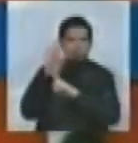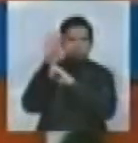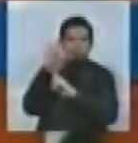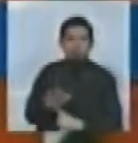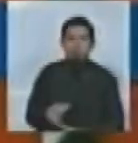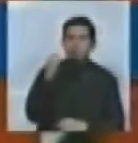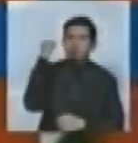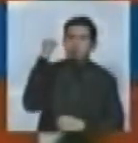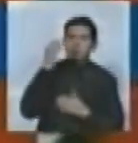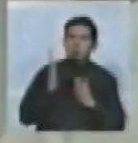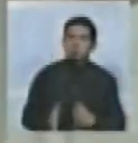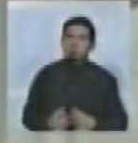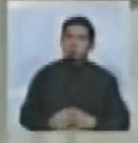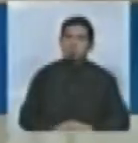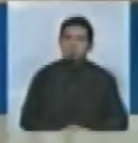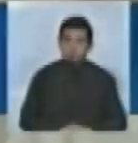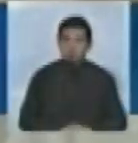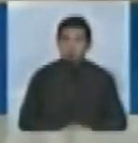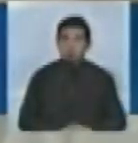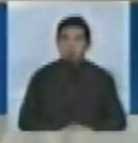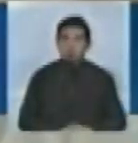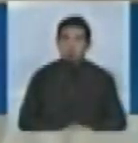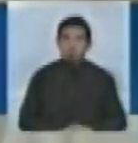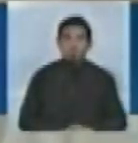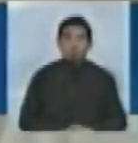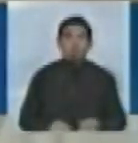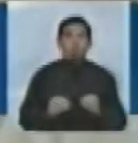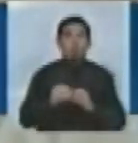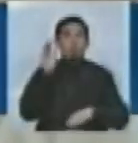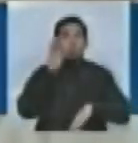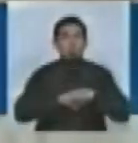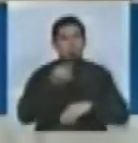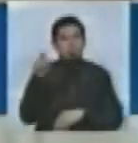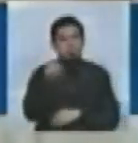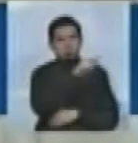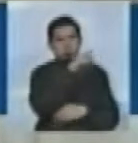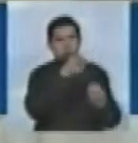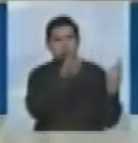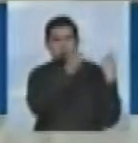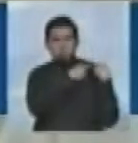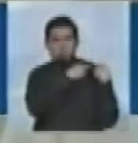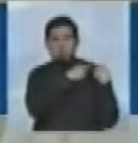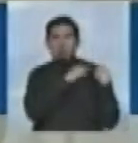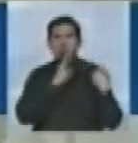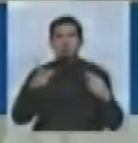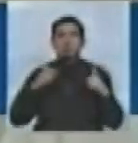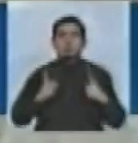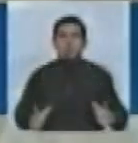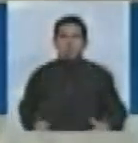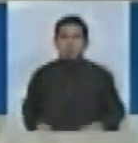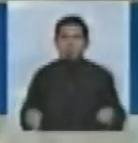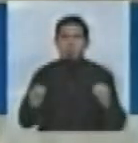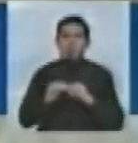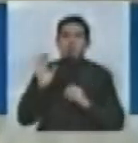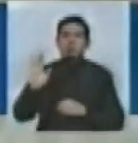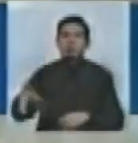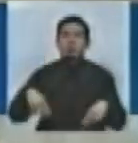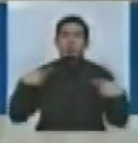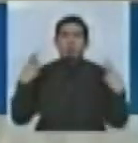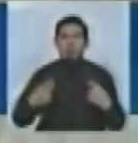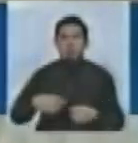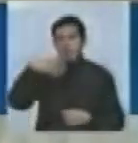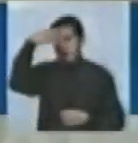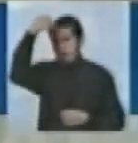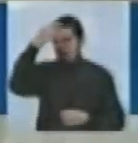sus derechos humanos. Que estamos responsabilizándolos por la salud y por la vida de Jorge